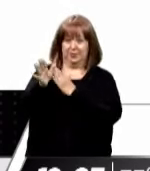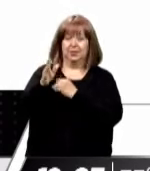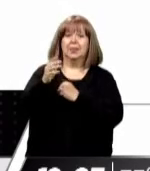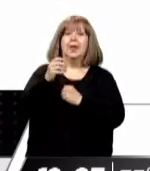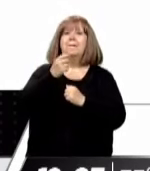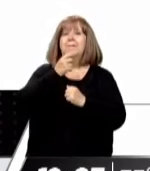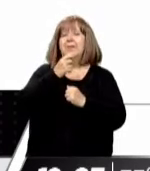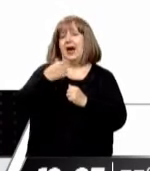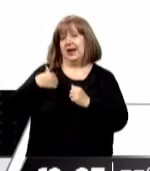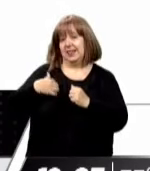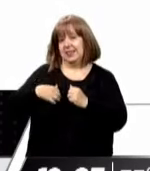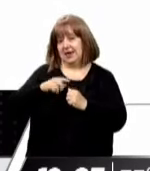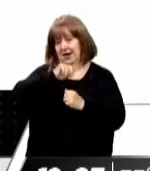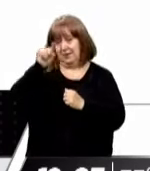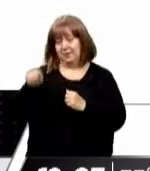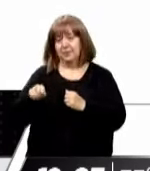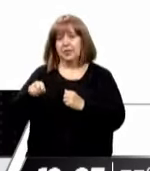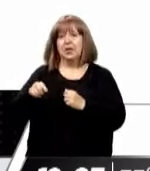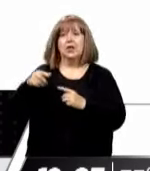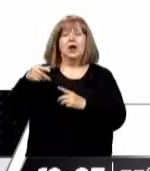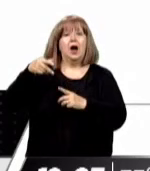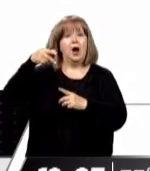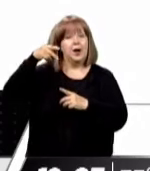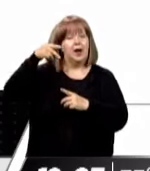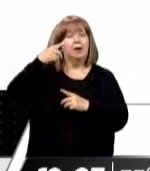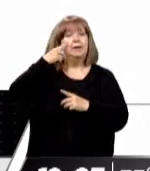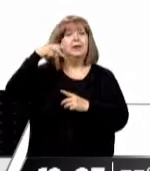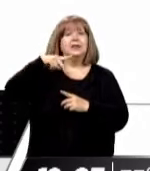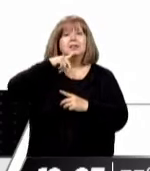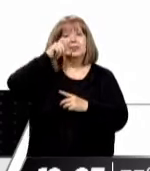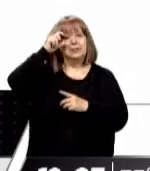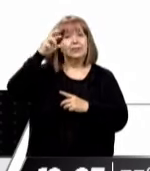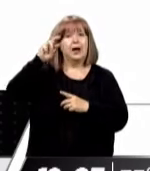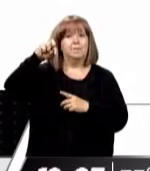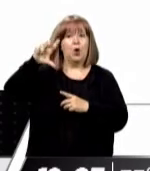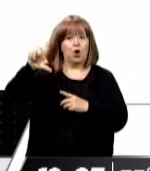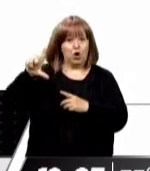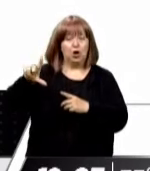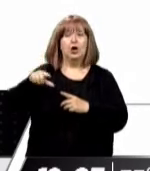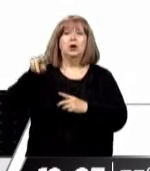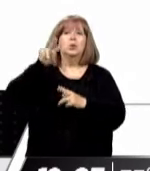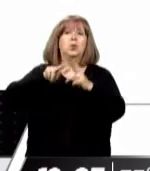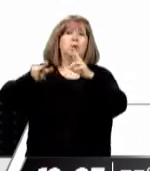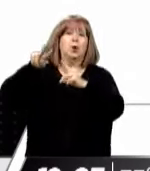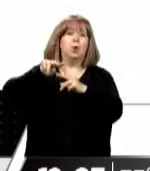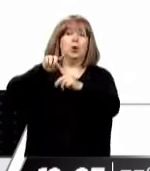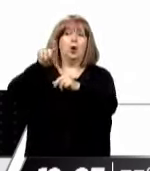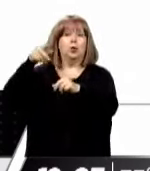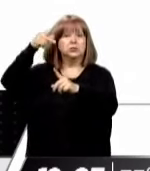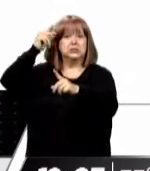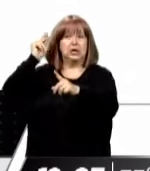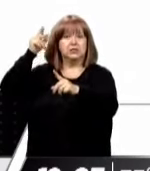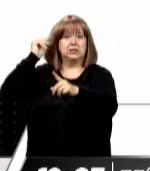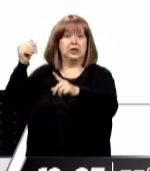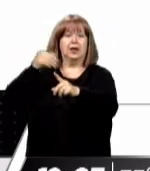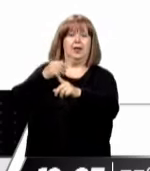independientemente de lo que plantea Interpol, que tiene que hacerse de la captura de este hombre, habrá que ver un rápido curso al trámite de